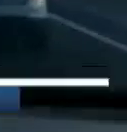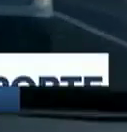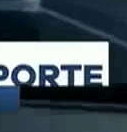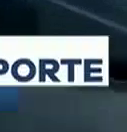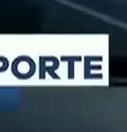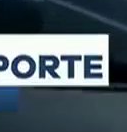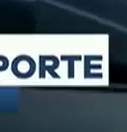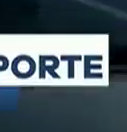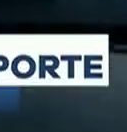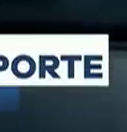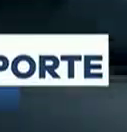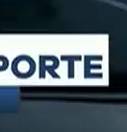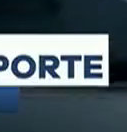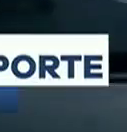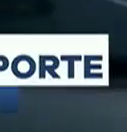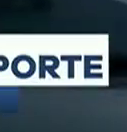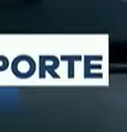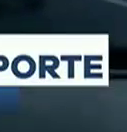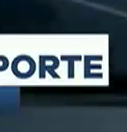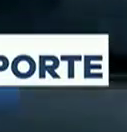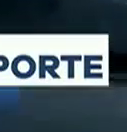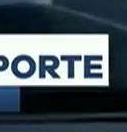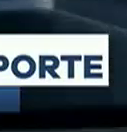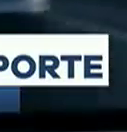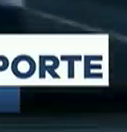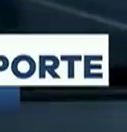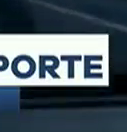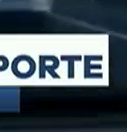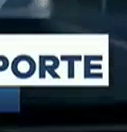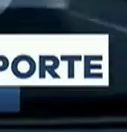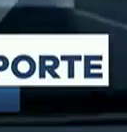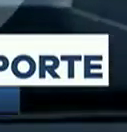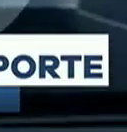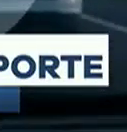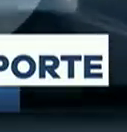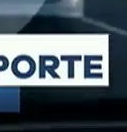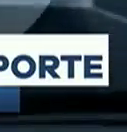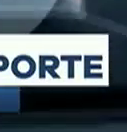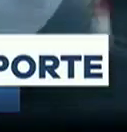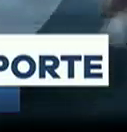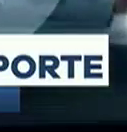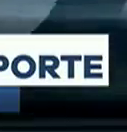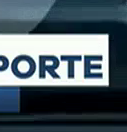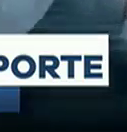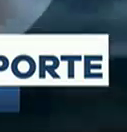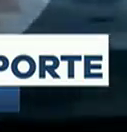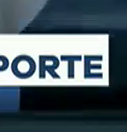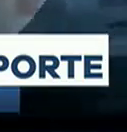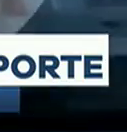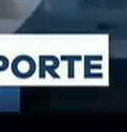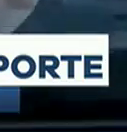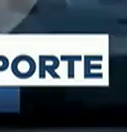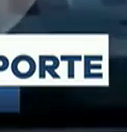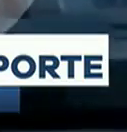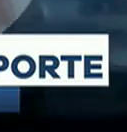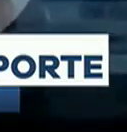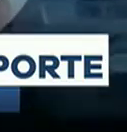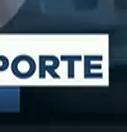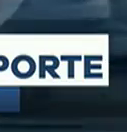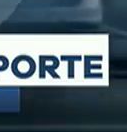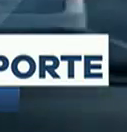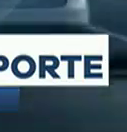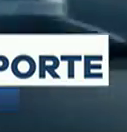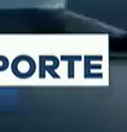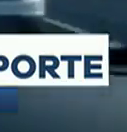Sancionan a cooperativas de transporte tras difusión de video en el que se observa a dos buses pugnando por la delantera.